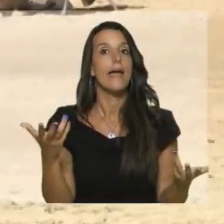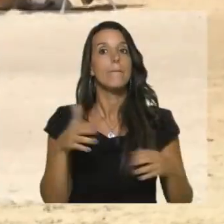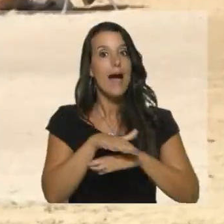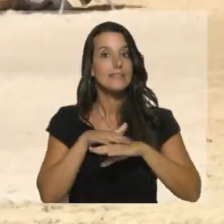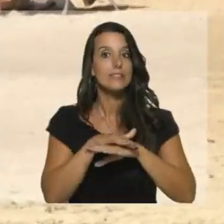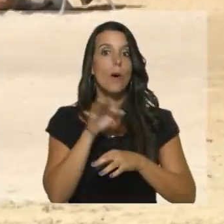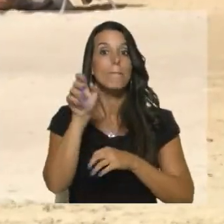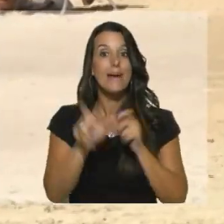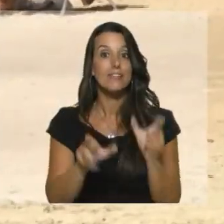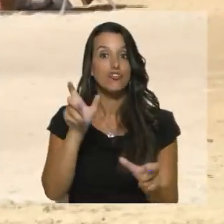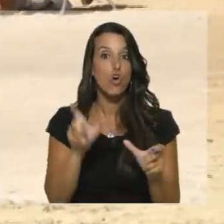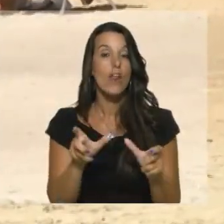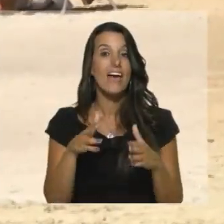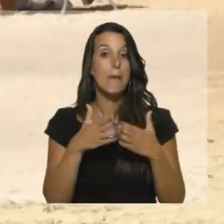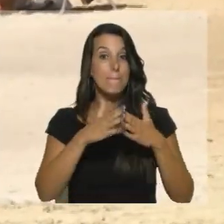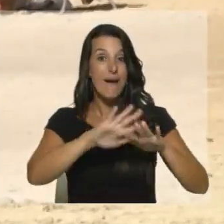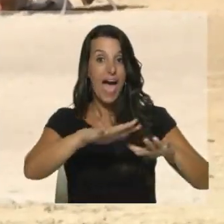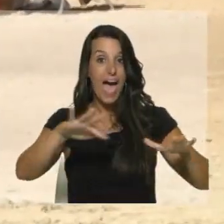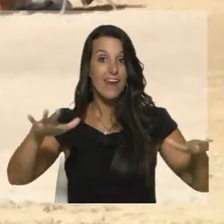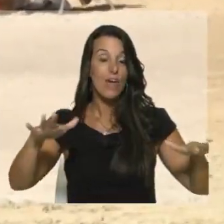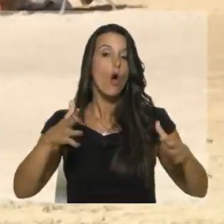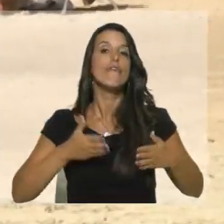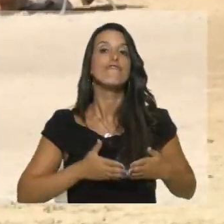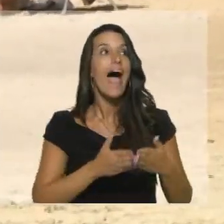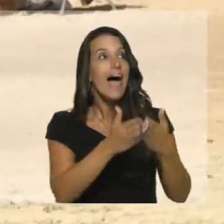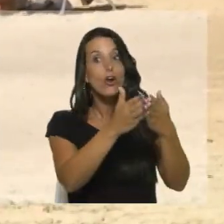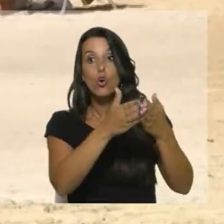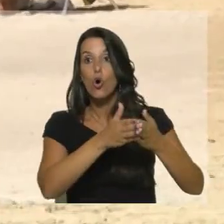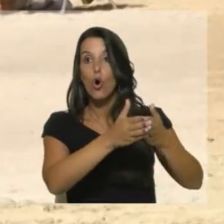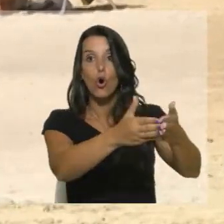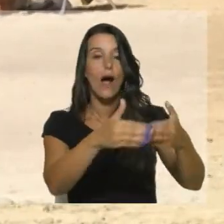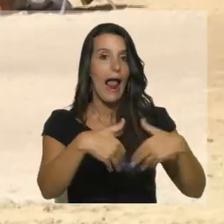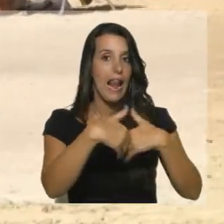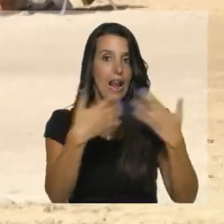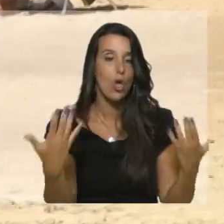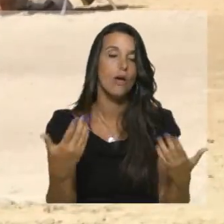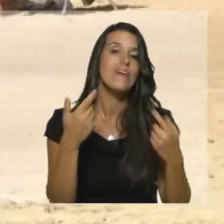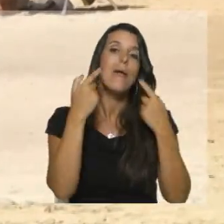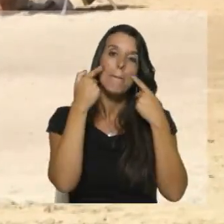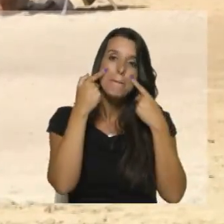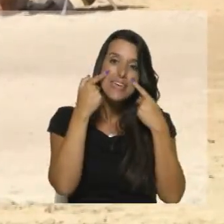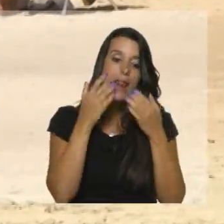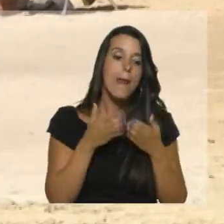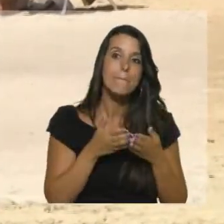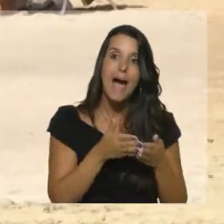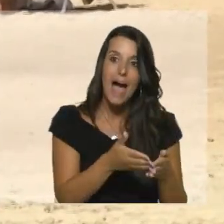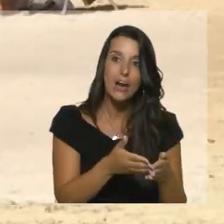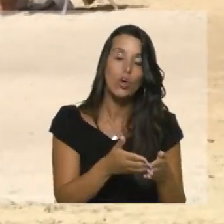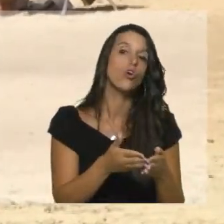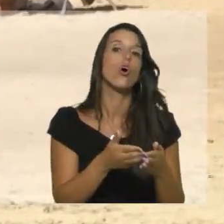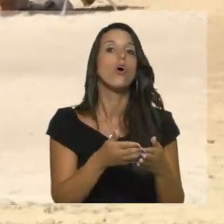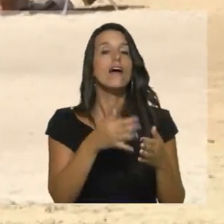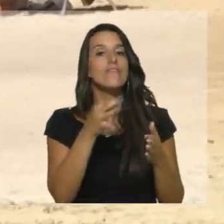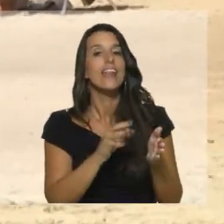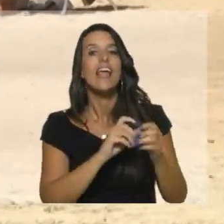son para la gente que se hace a la mar o se embarca en algún curso de agua, verifiquen que esa embarcación preferentemente sea